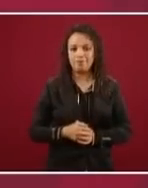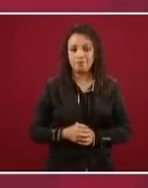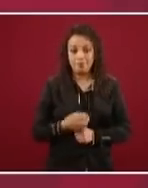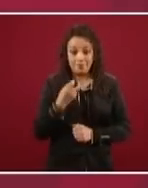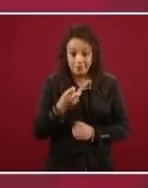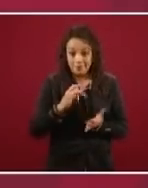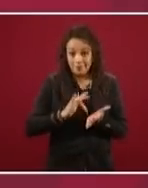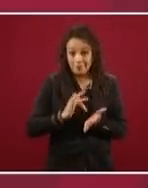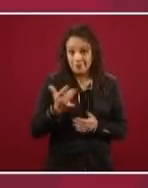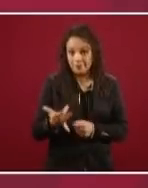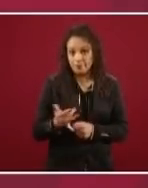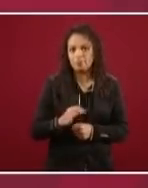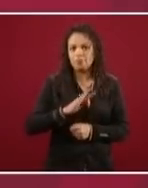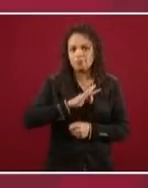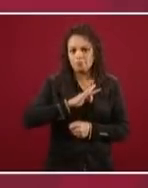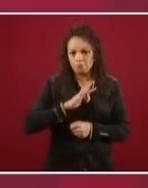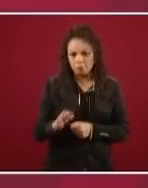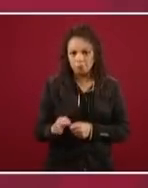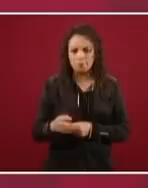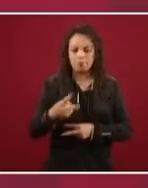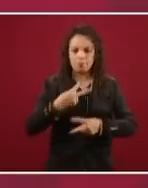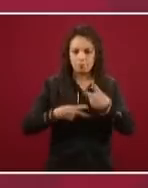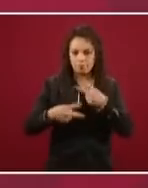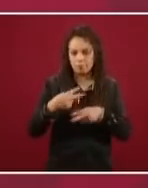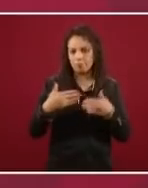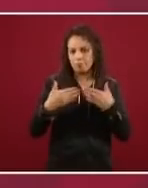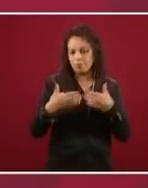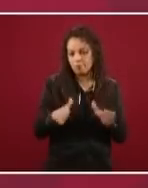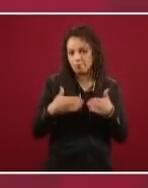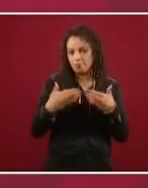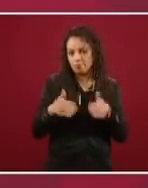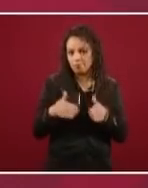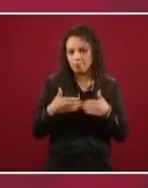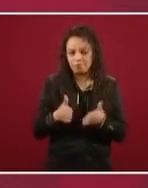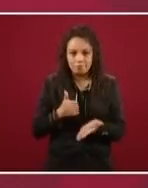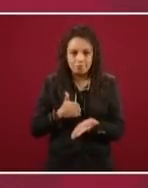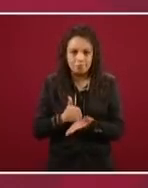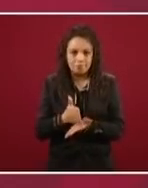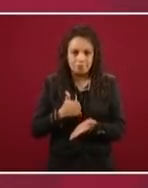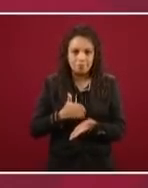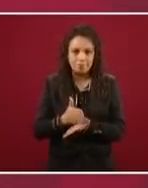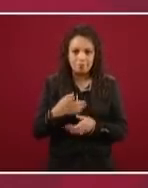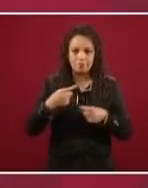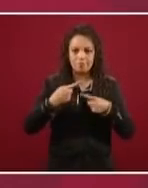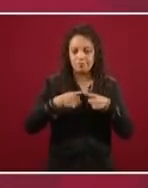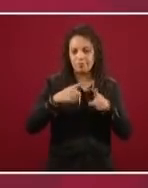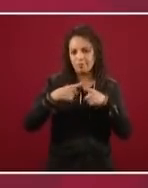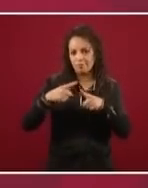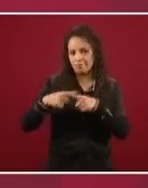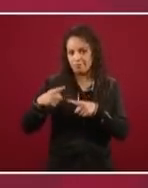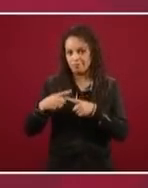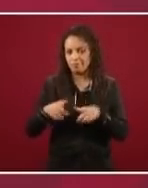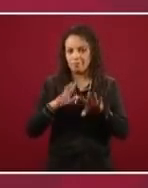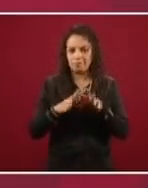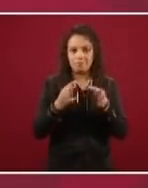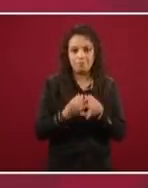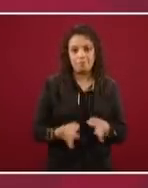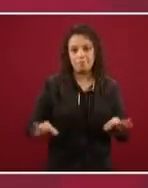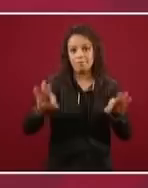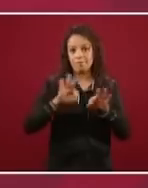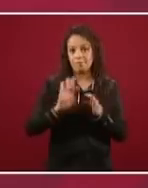tener acceso al mercado más importante del